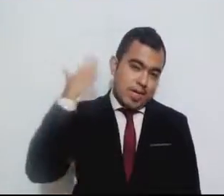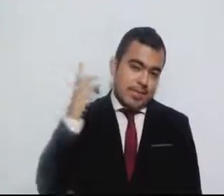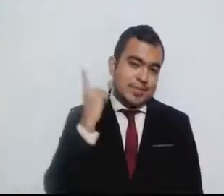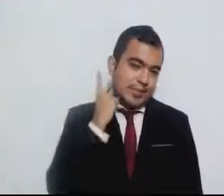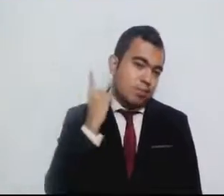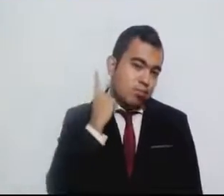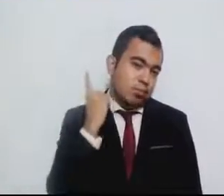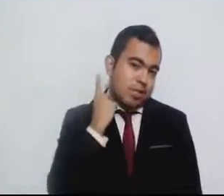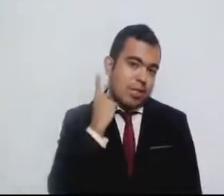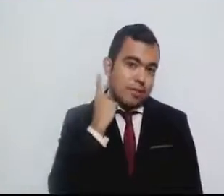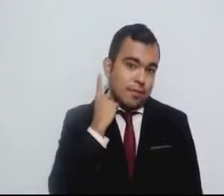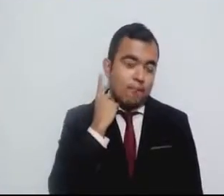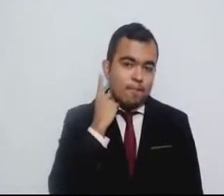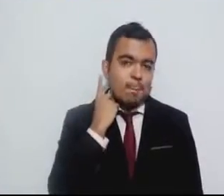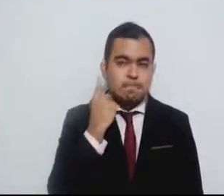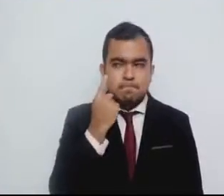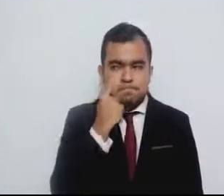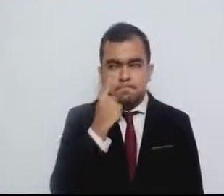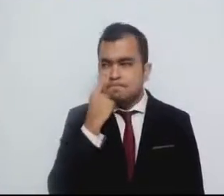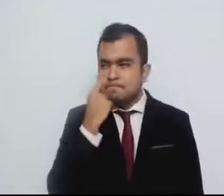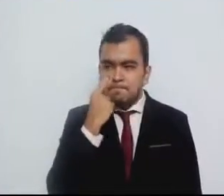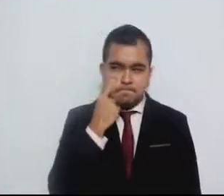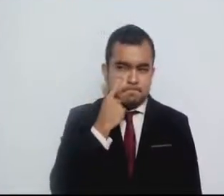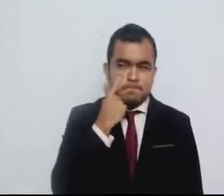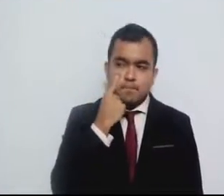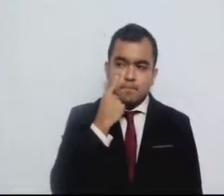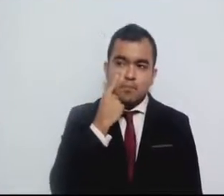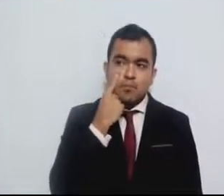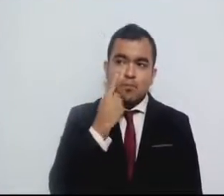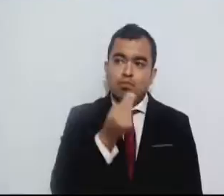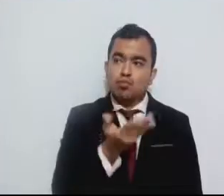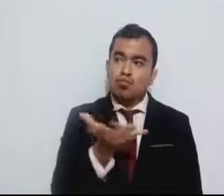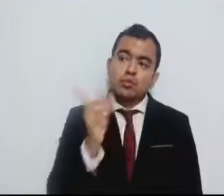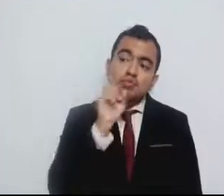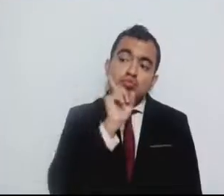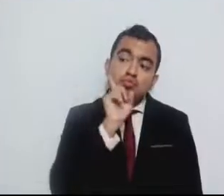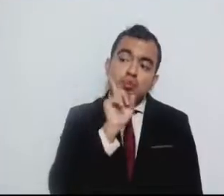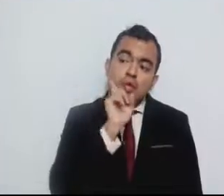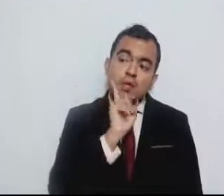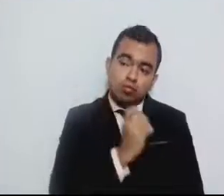parece que hay muchas compañeras diputadas y colectivos